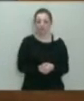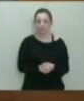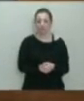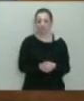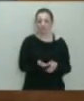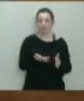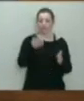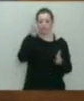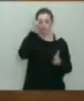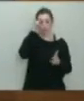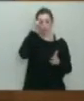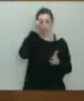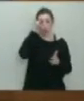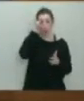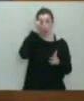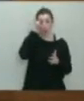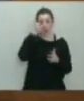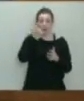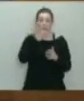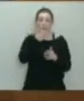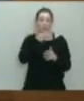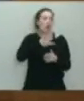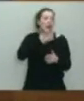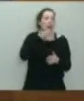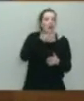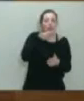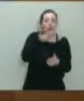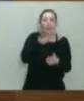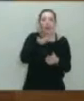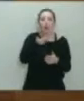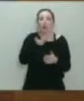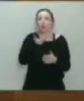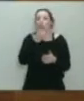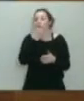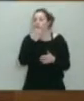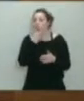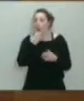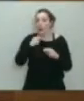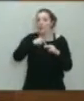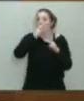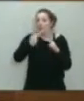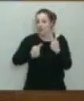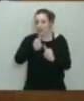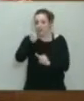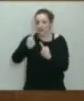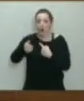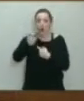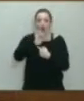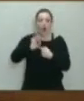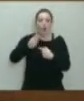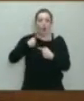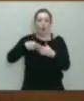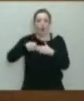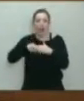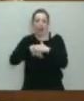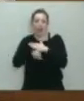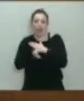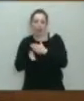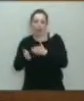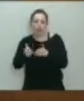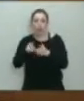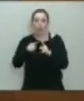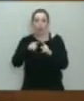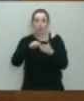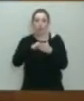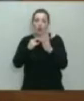dotar de calefacción o de climatización a determinadas piscinas o dotar de accesos a los grandes proyectos industriales